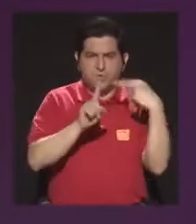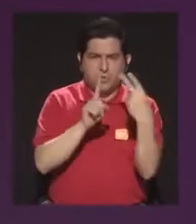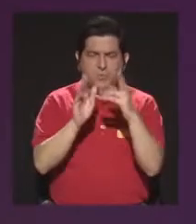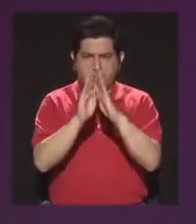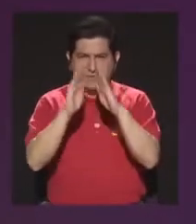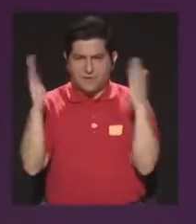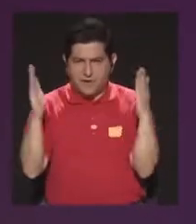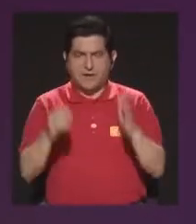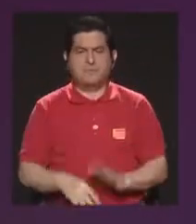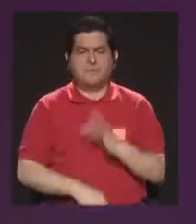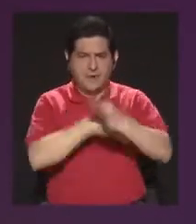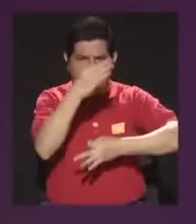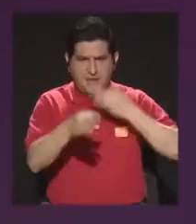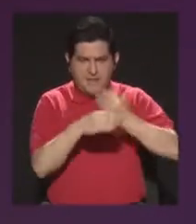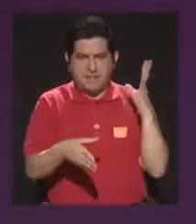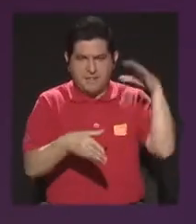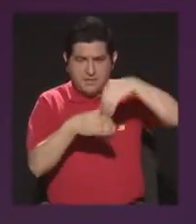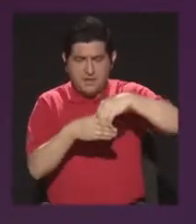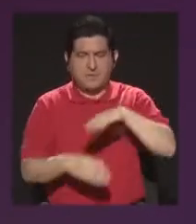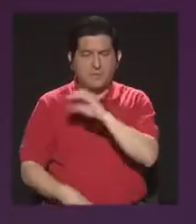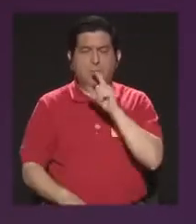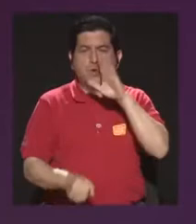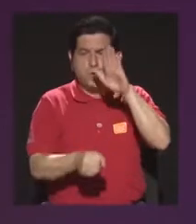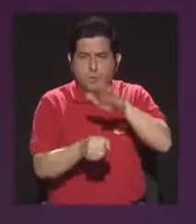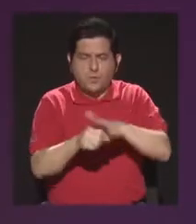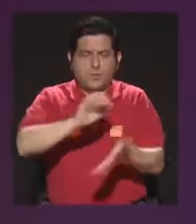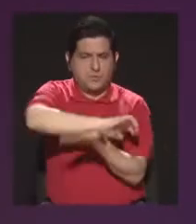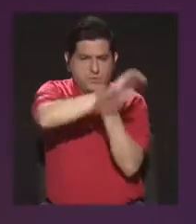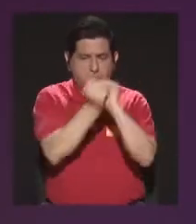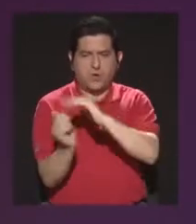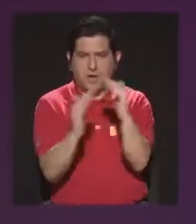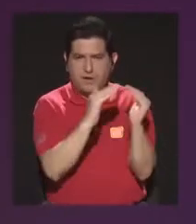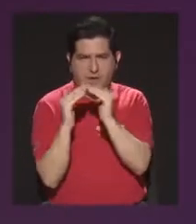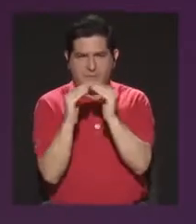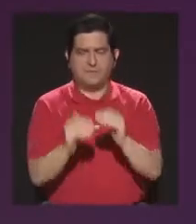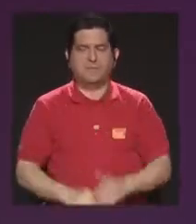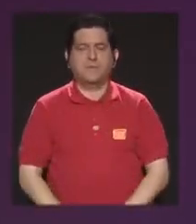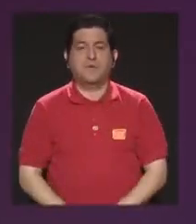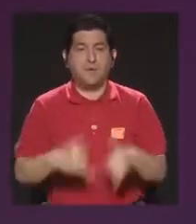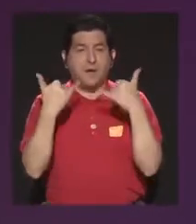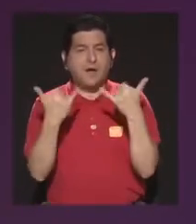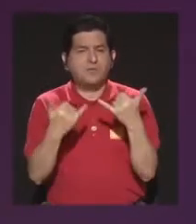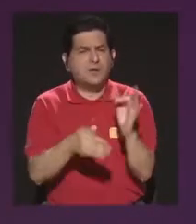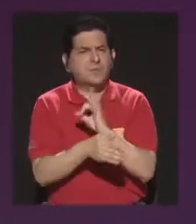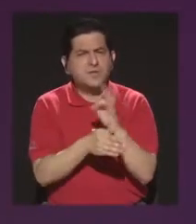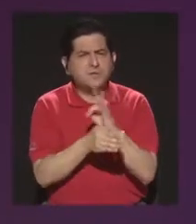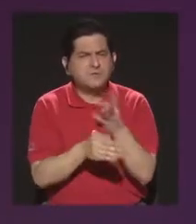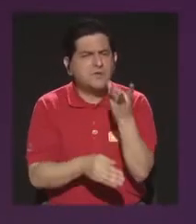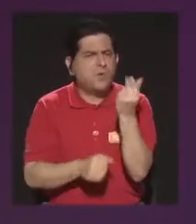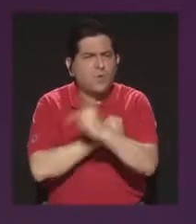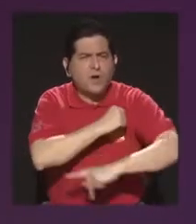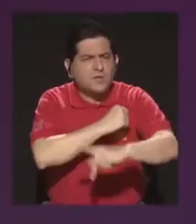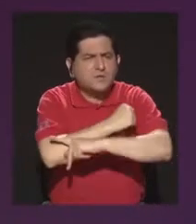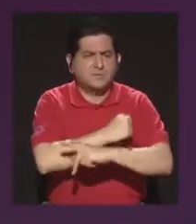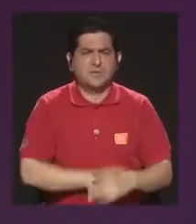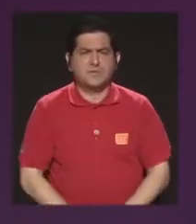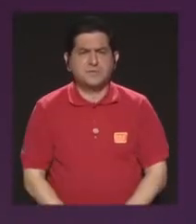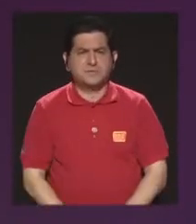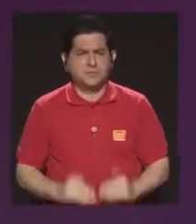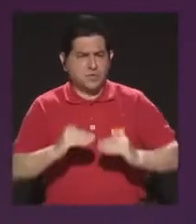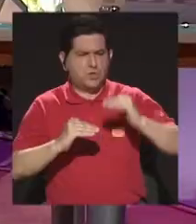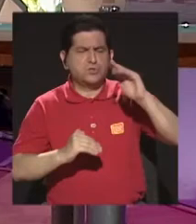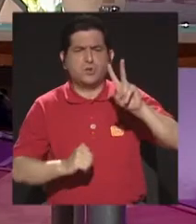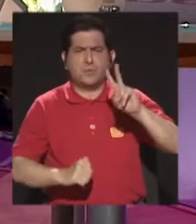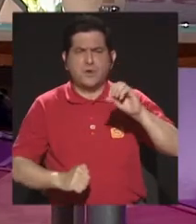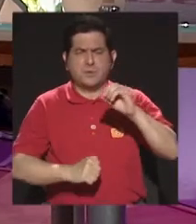abierta, y que se comprometan a hacer un cambio también en sus comunidades. Actualmente funciona en ¿cuántos países, Hollaback? Más de 20